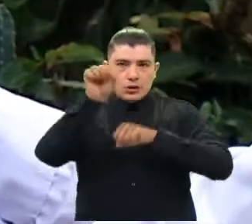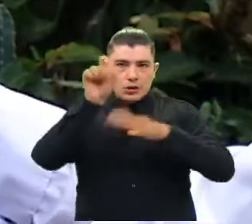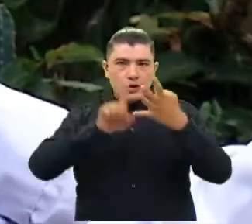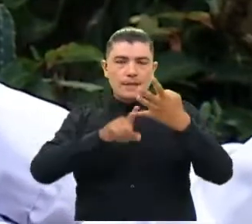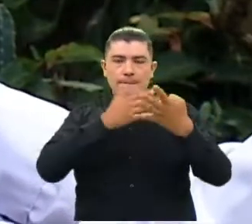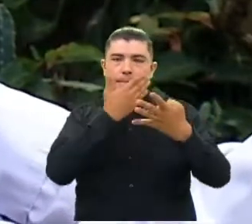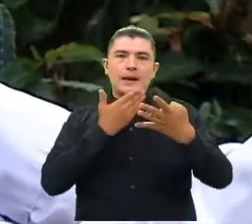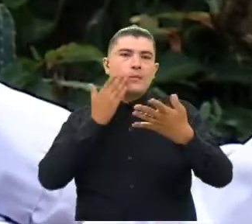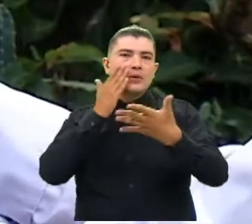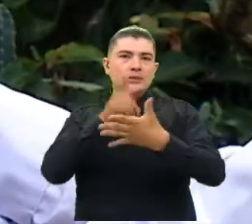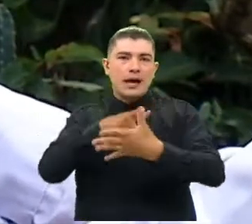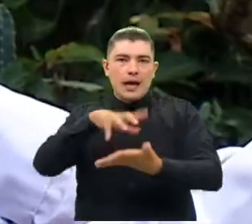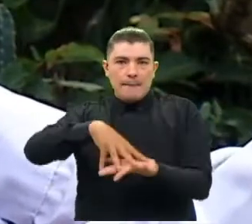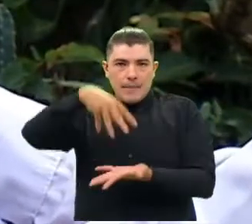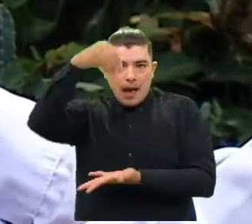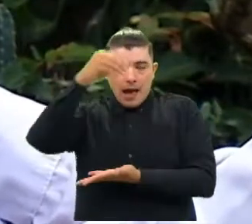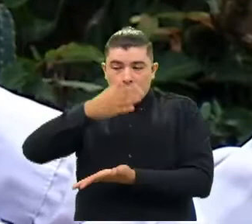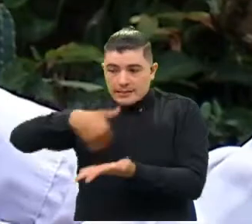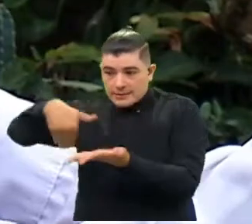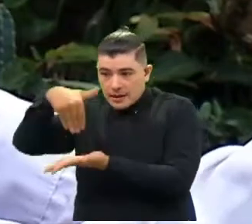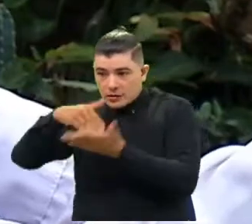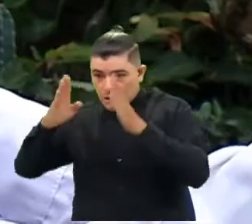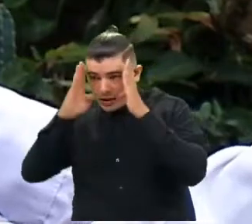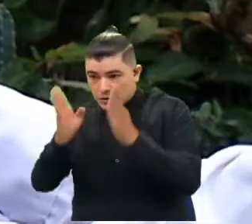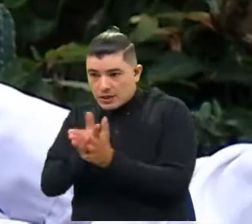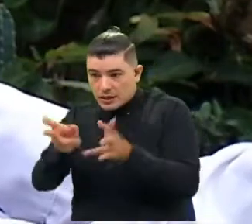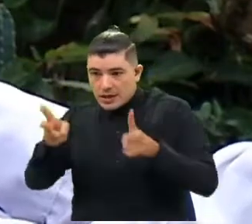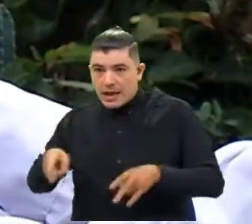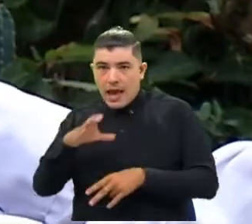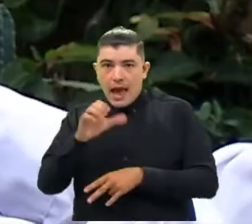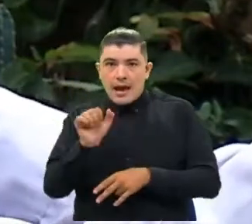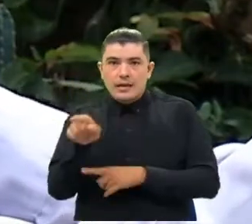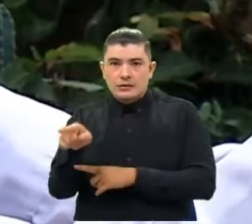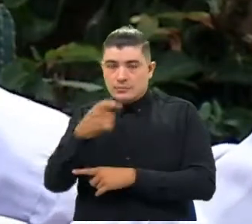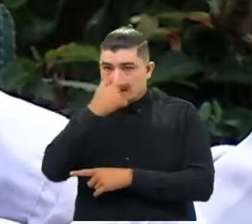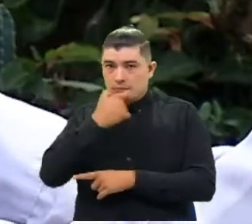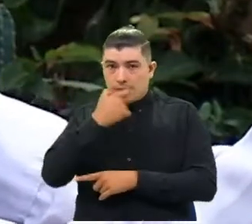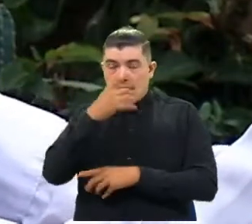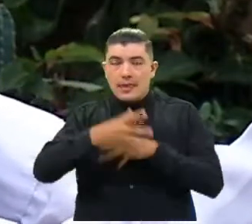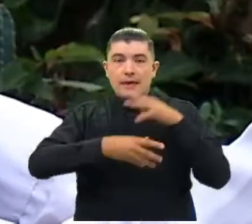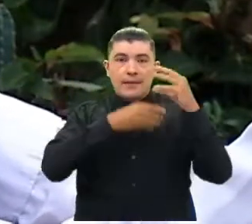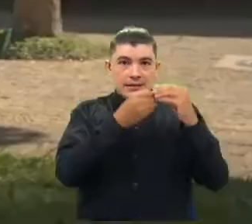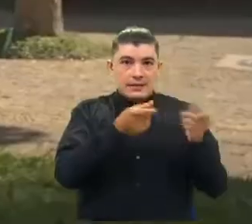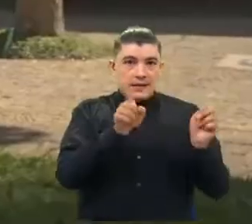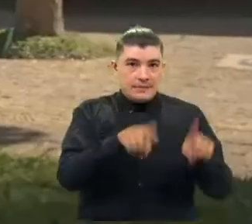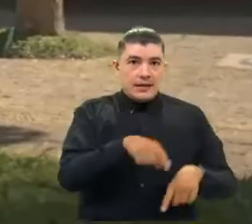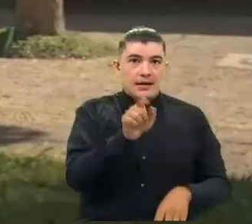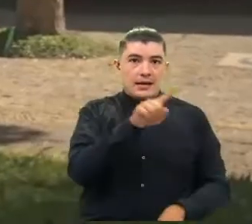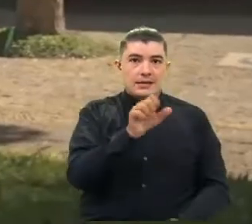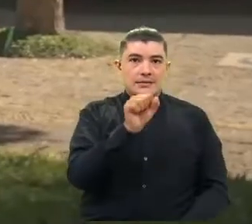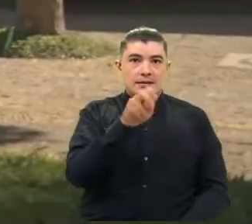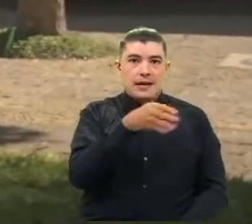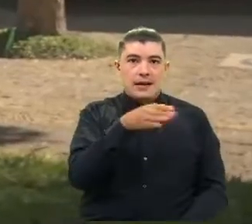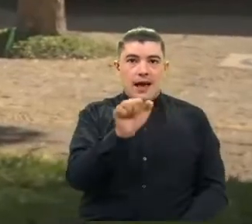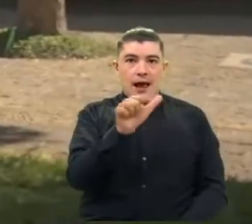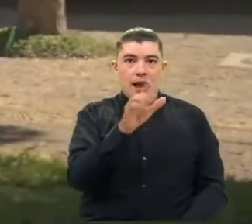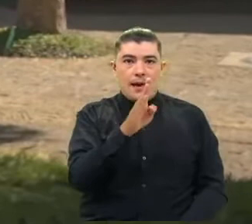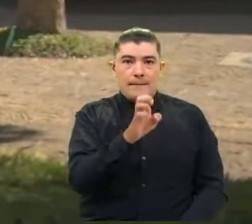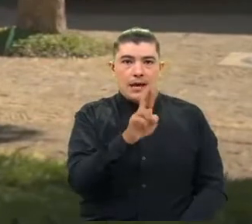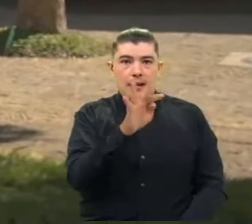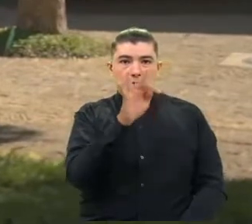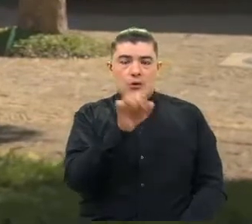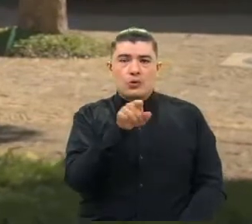málaga en los centros de atención a estudiantes acá en san vicente de chucurí y acá de san alberto las inscripciones la pueden realizar